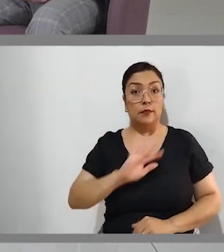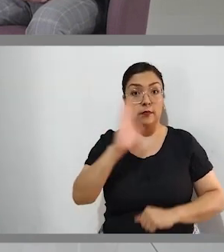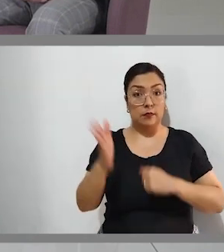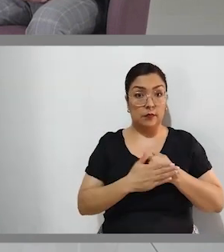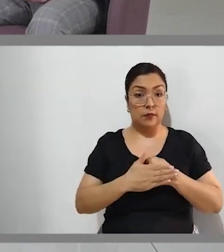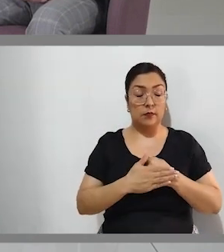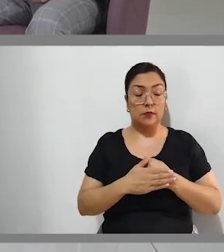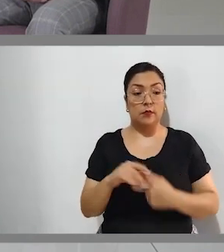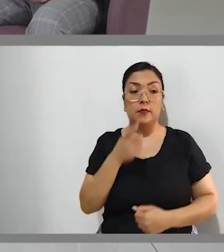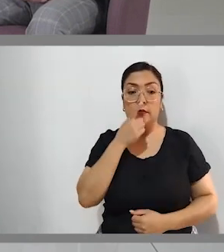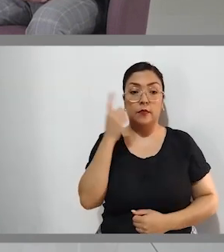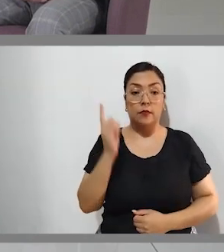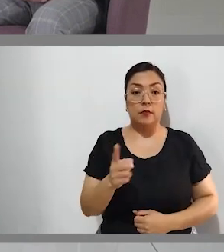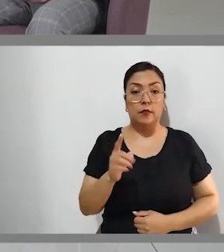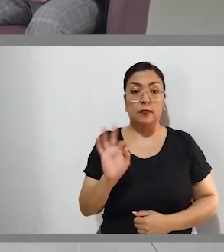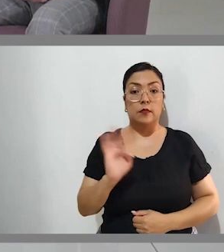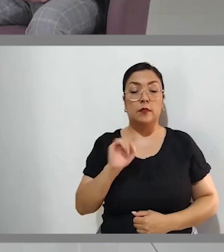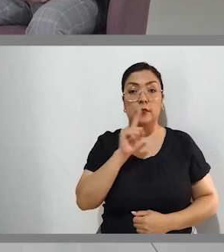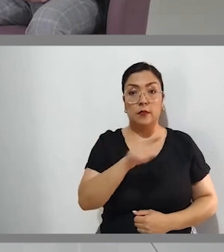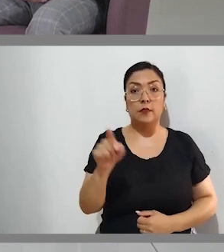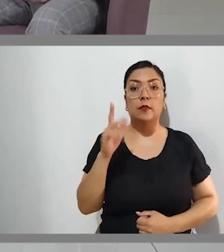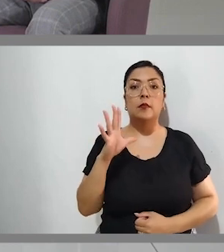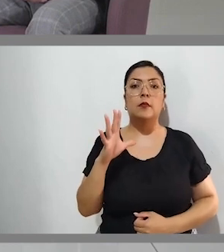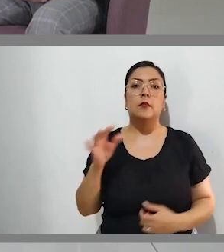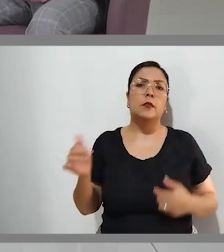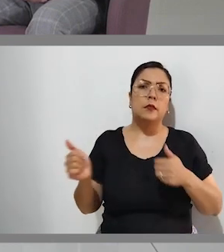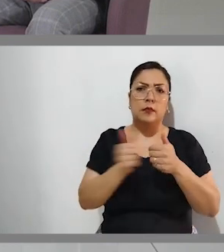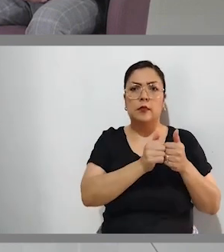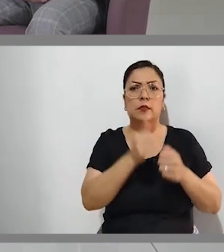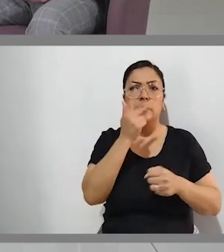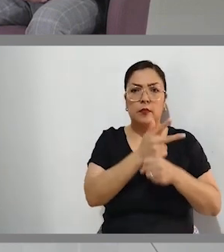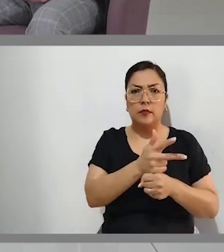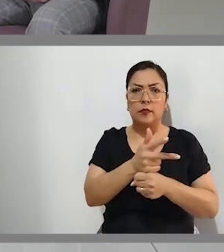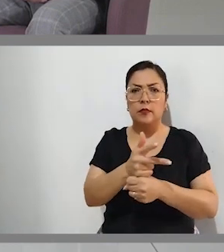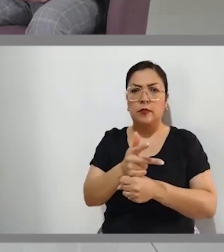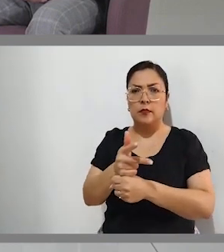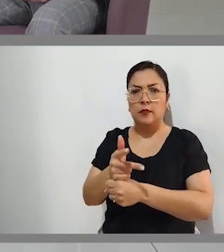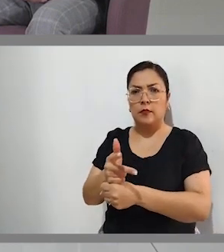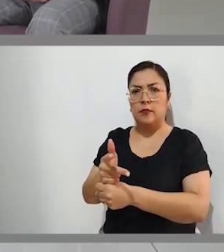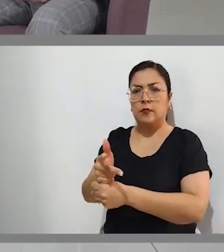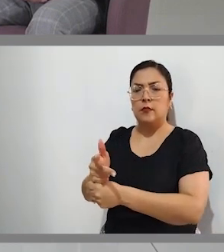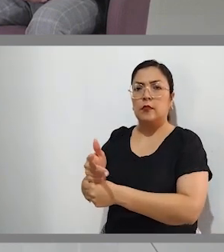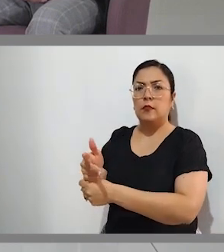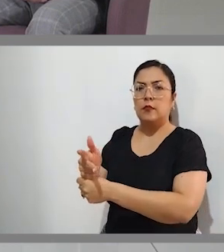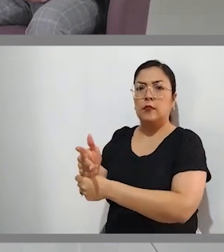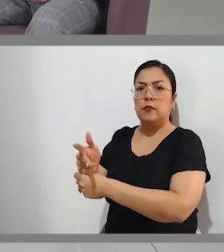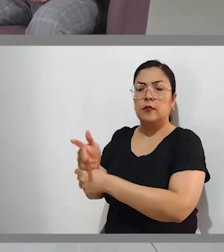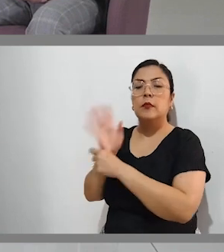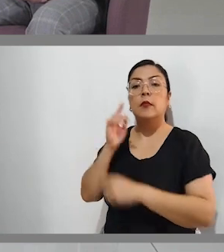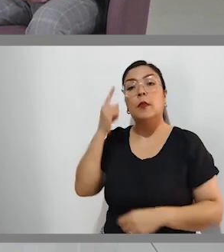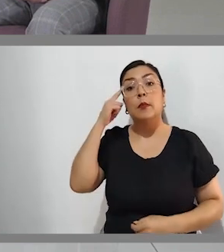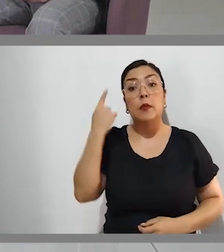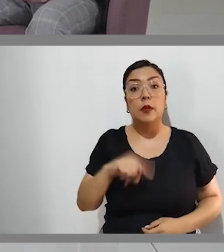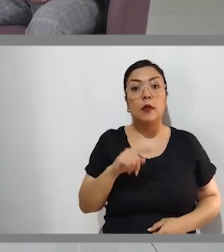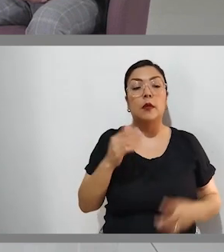hacer para nuestros amigos que nos acompañan en video algún recorrido allá por la bodega para que vean cómo de alguna manera tenemos guardado pues, mucho material